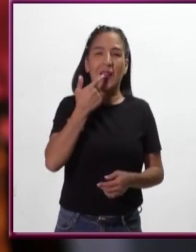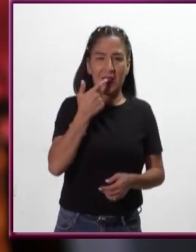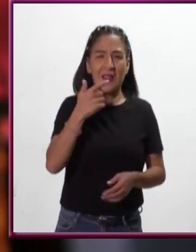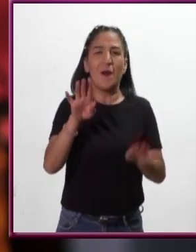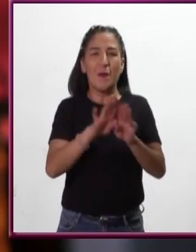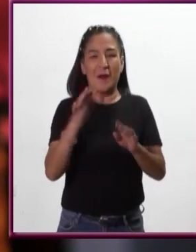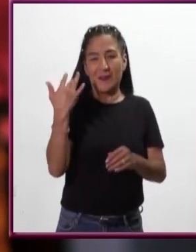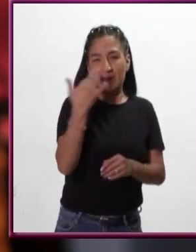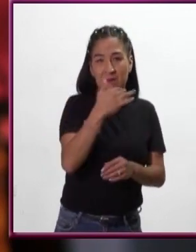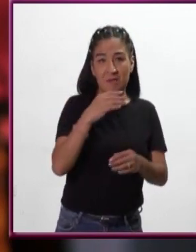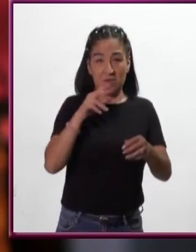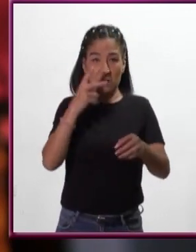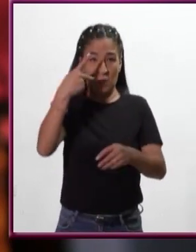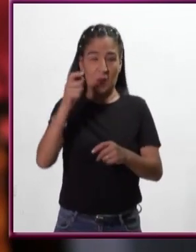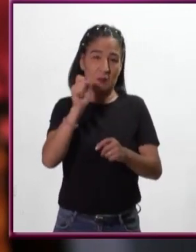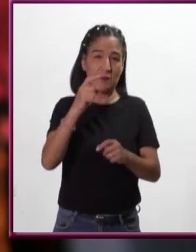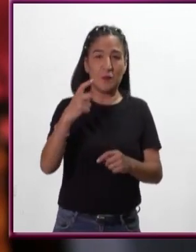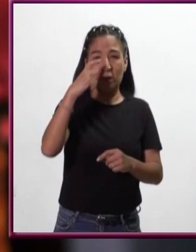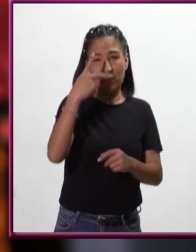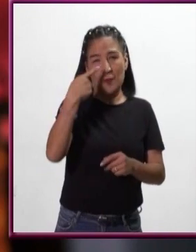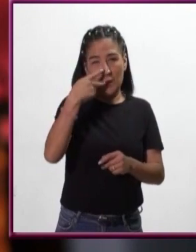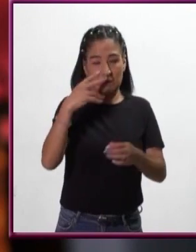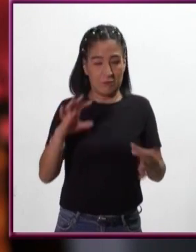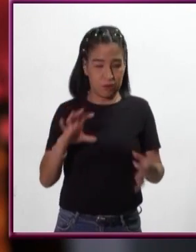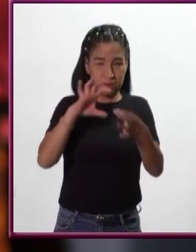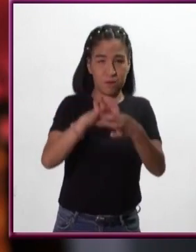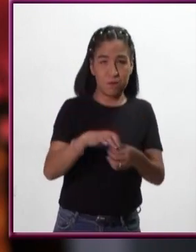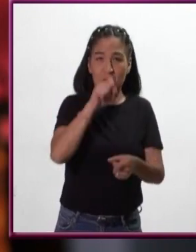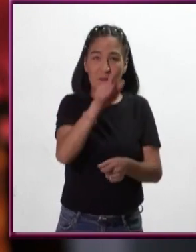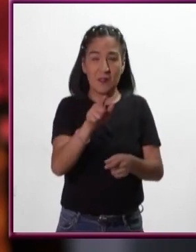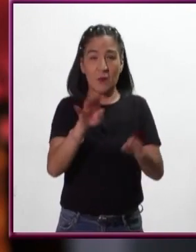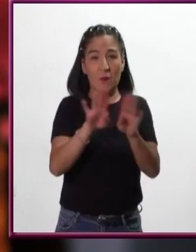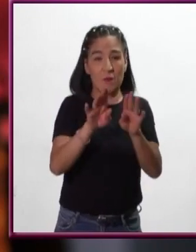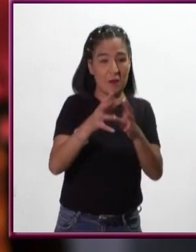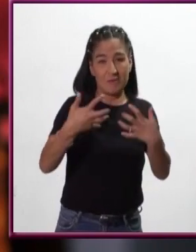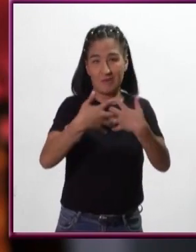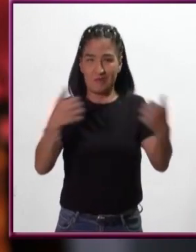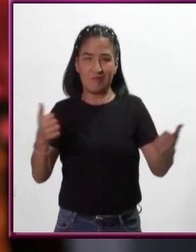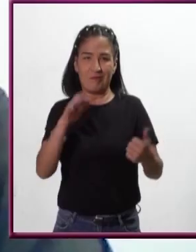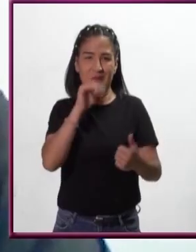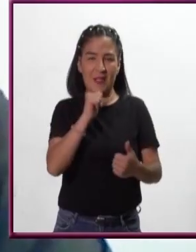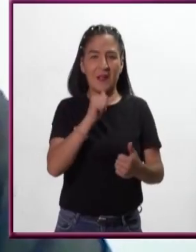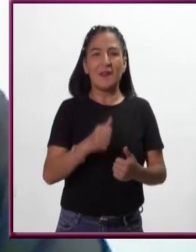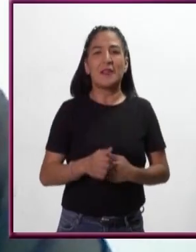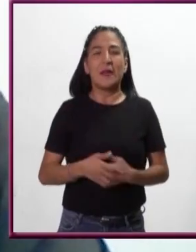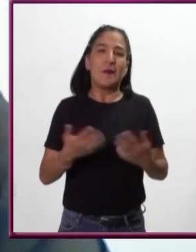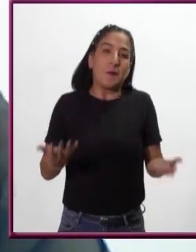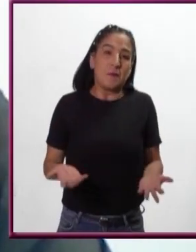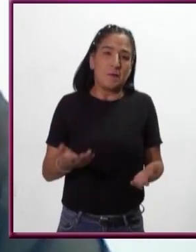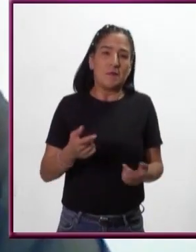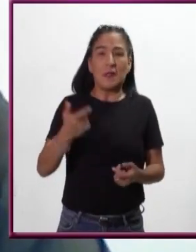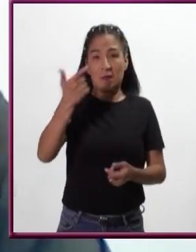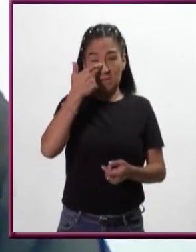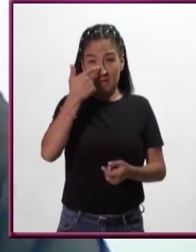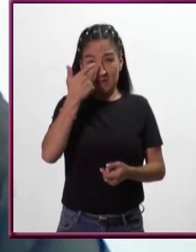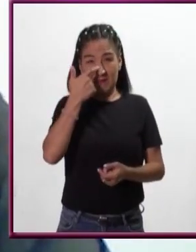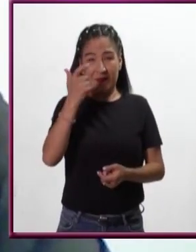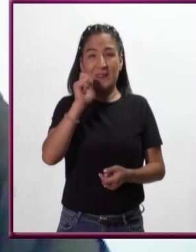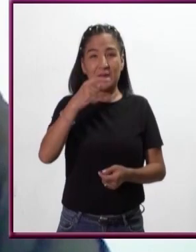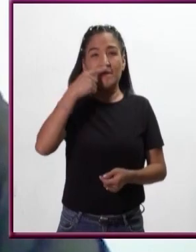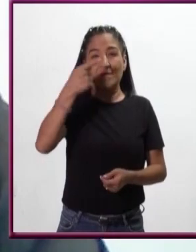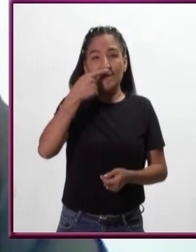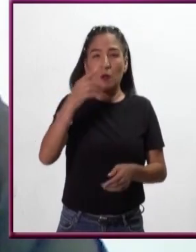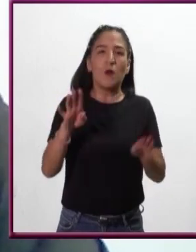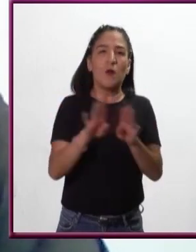gusto trabajan de manera conjunta, ¿no? O sea, no se pueden separar del todo. Pero de hecho, el olfato sigue